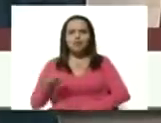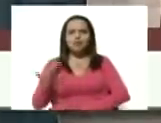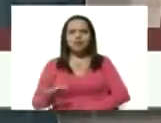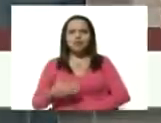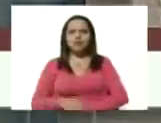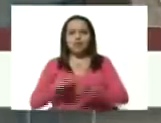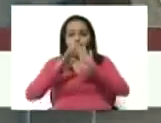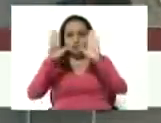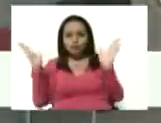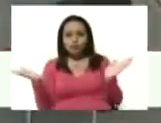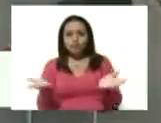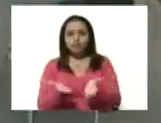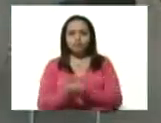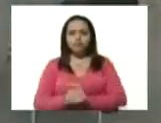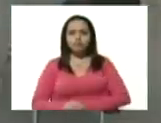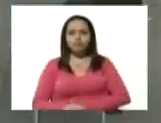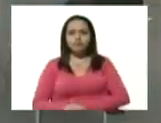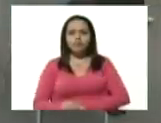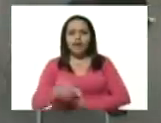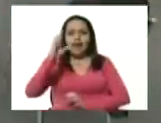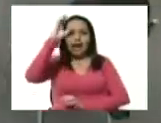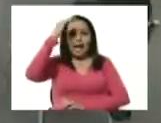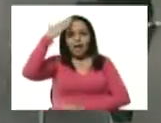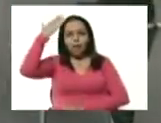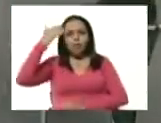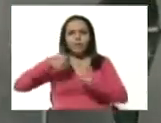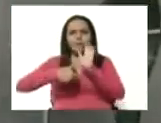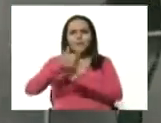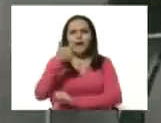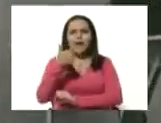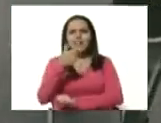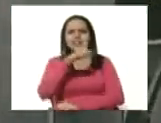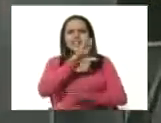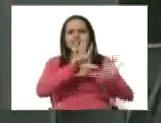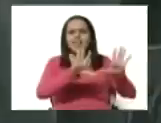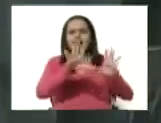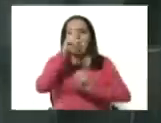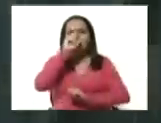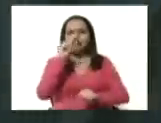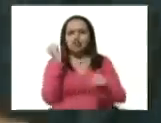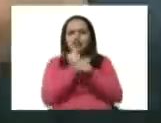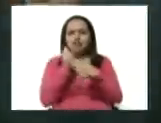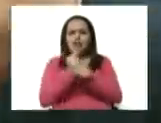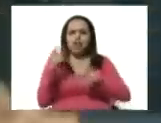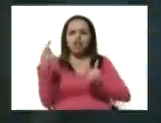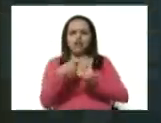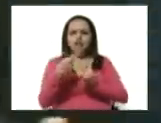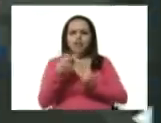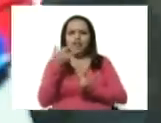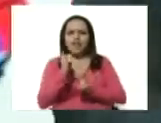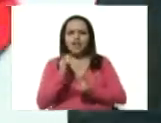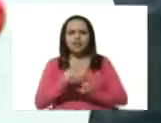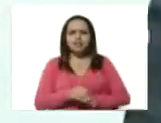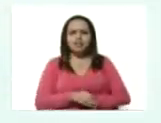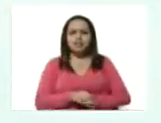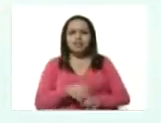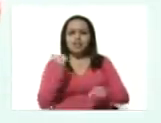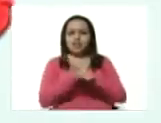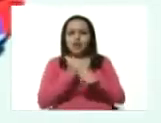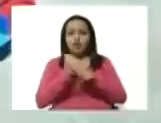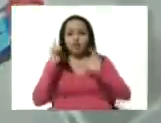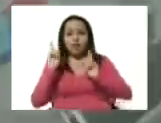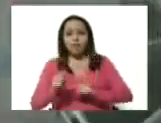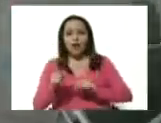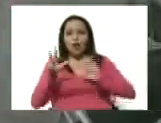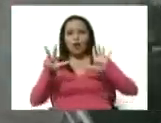escala global. Arellán tiene más de 10 años laborando en Venezolana de Televisión y ha manejado la fuente deportiva durante 8 años